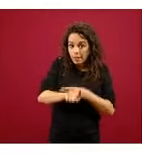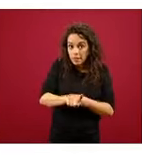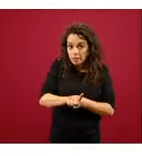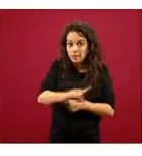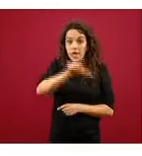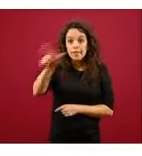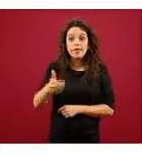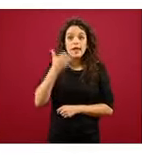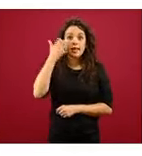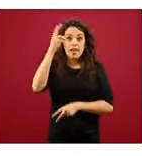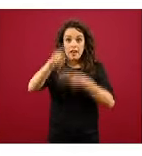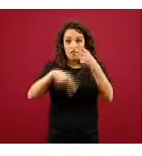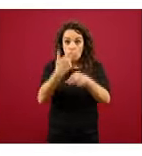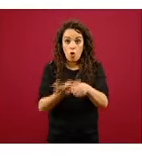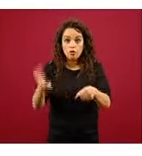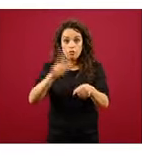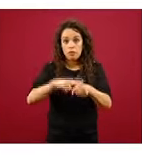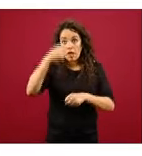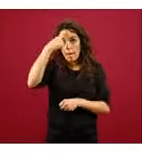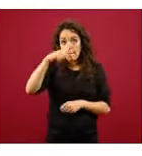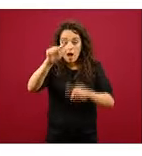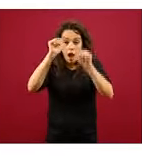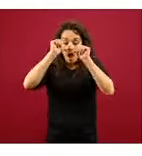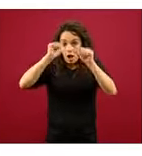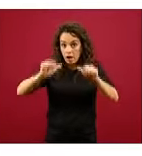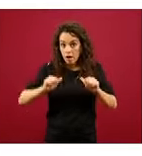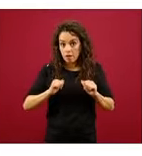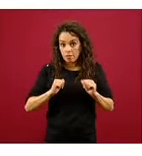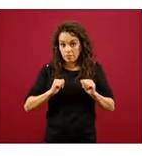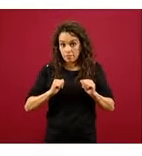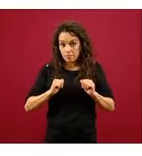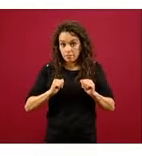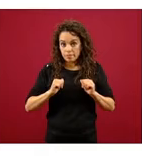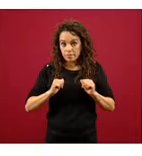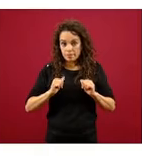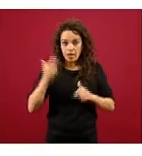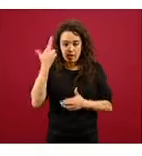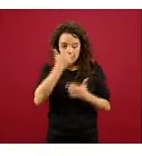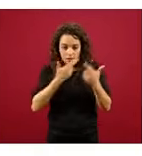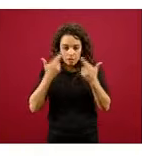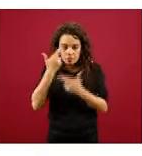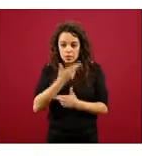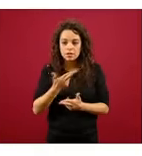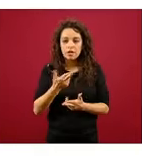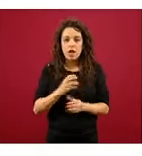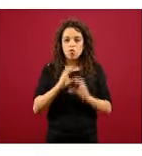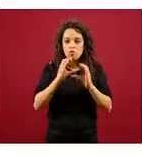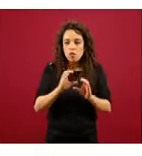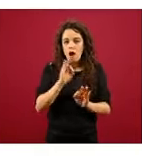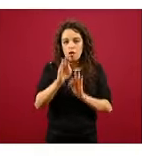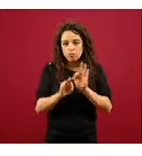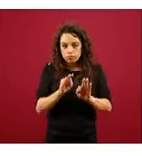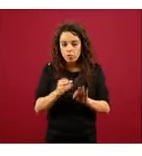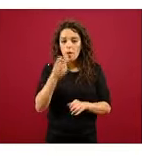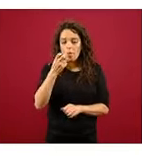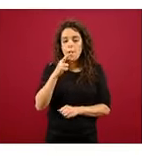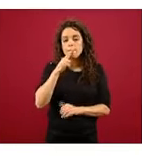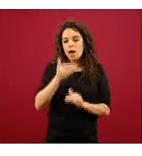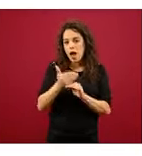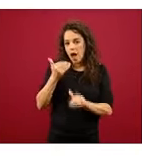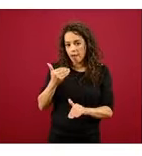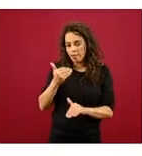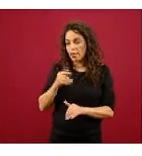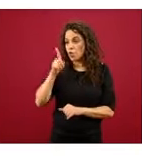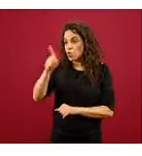a un hospital a recibir la atención médica. Por eso hacemos este llamado nuevamente. Si yo desde casa identifico